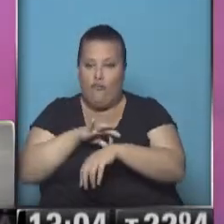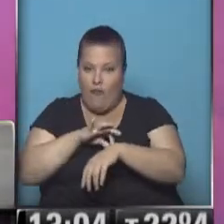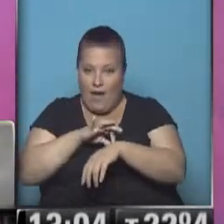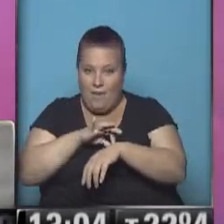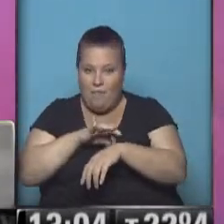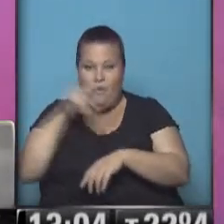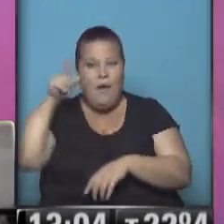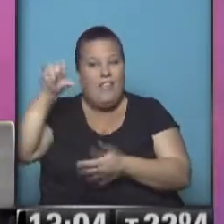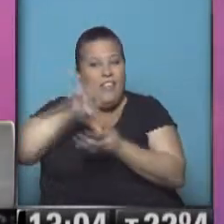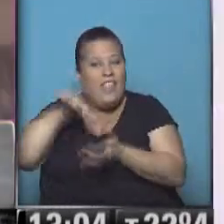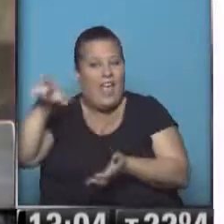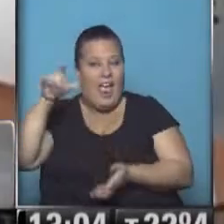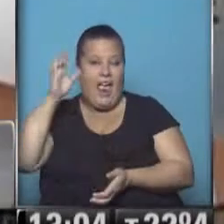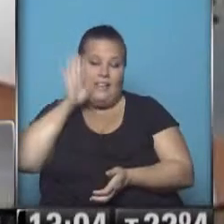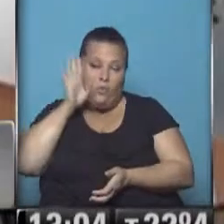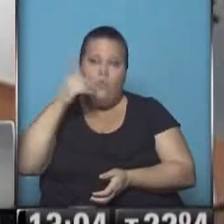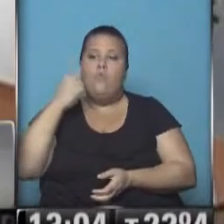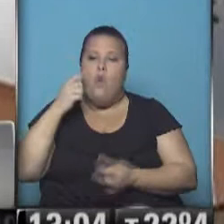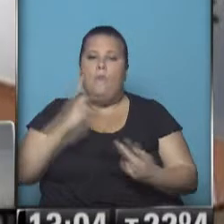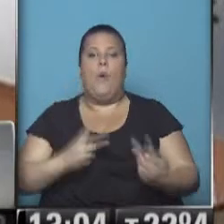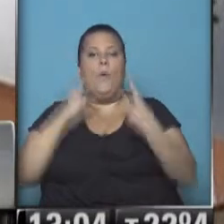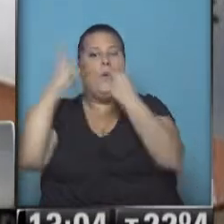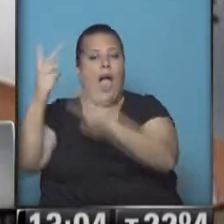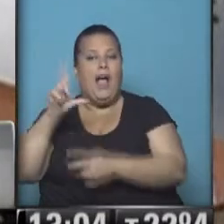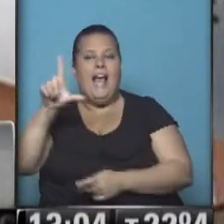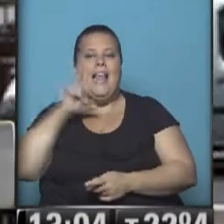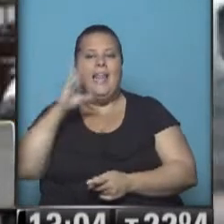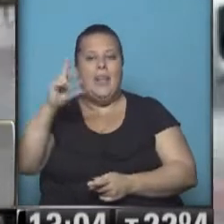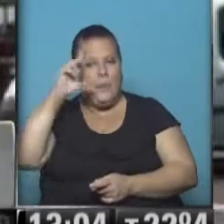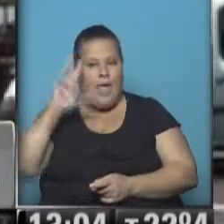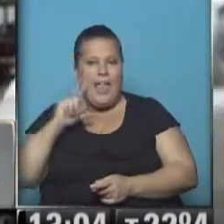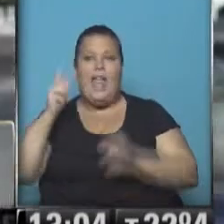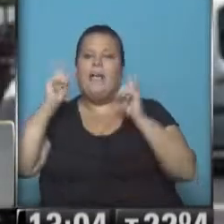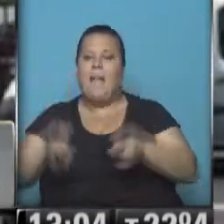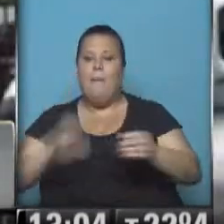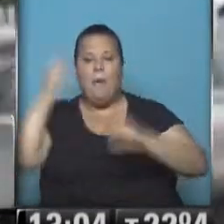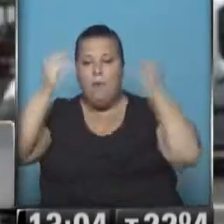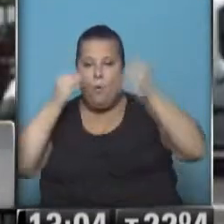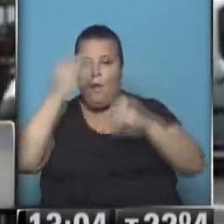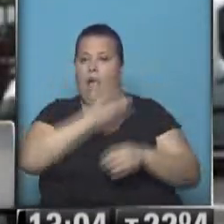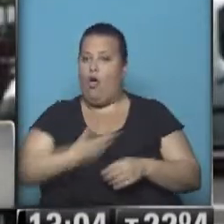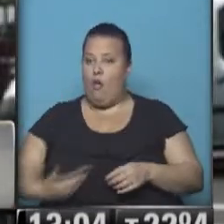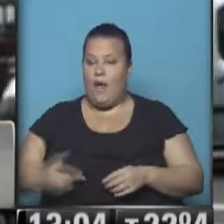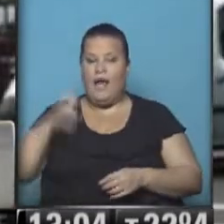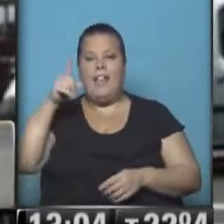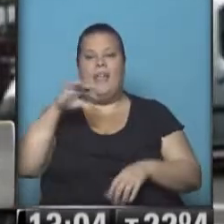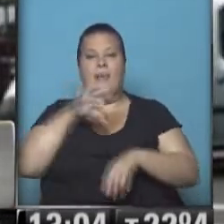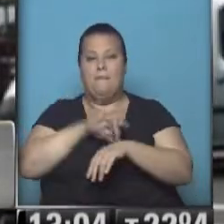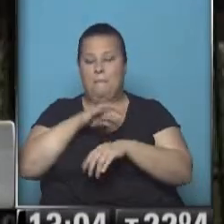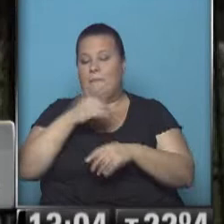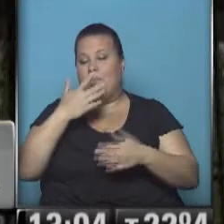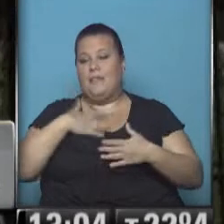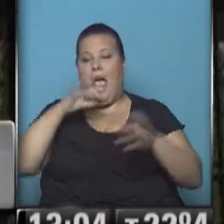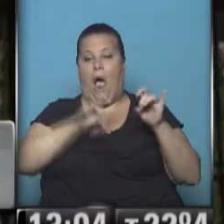en ese país, un hombre que había viajado a Liberia. También hay preocupación por las autoridades sanitarias de